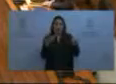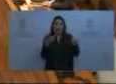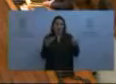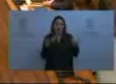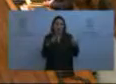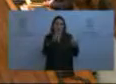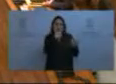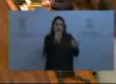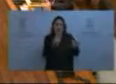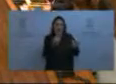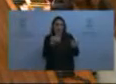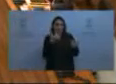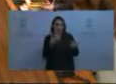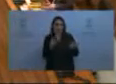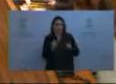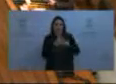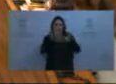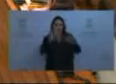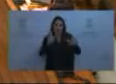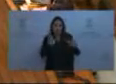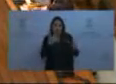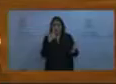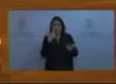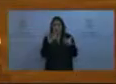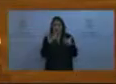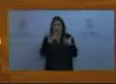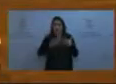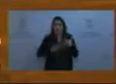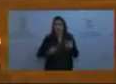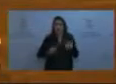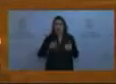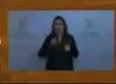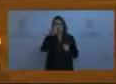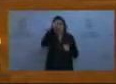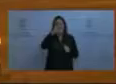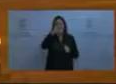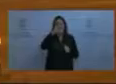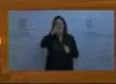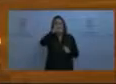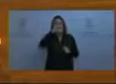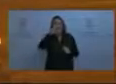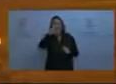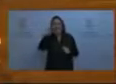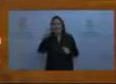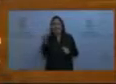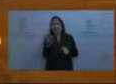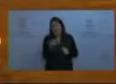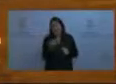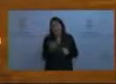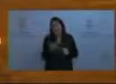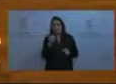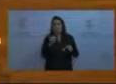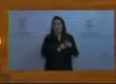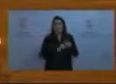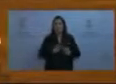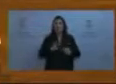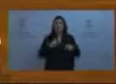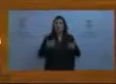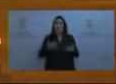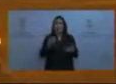importante, que es sobre todo la enfermedad celíaca y las características y lo que proponemos para